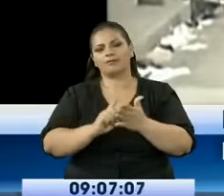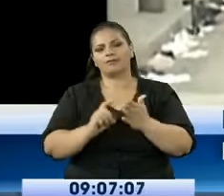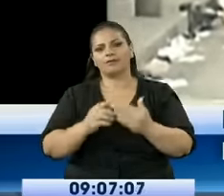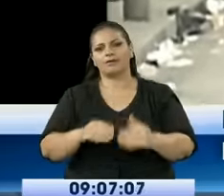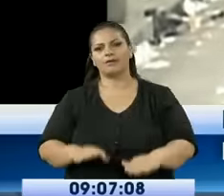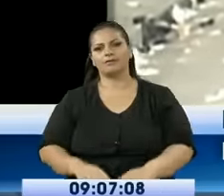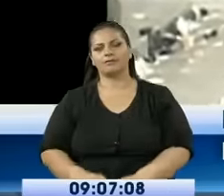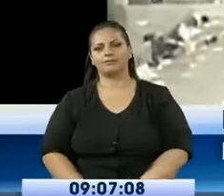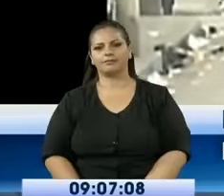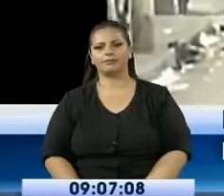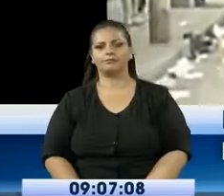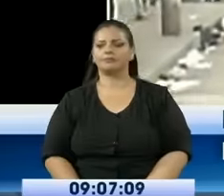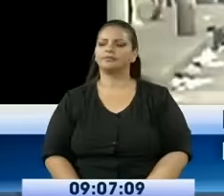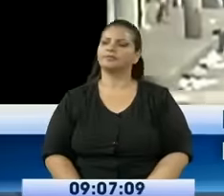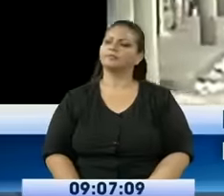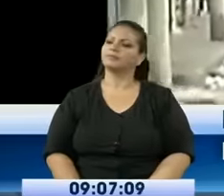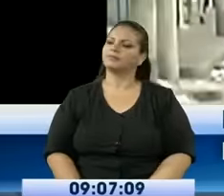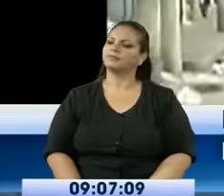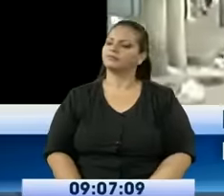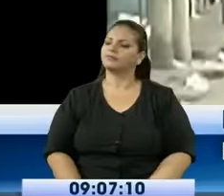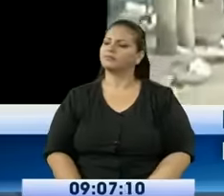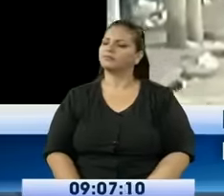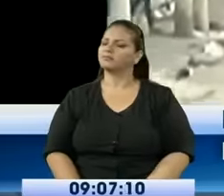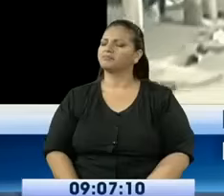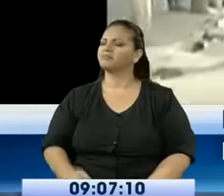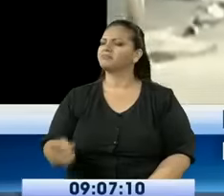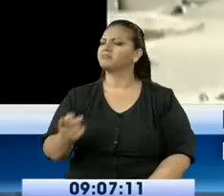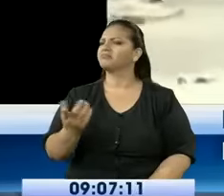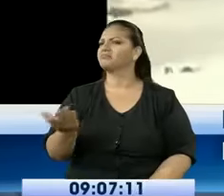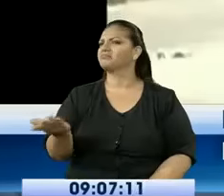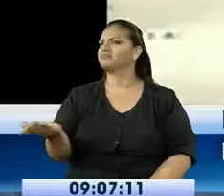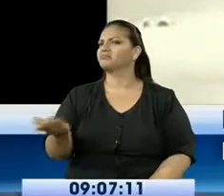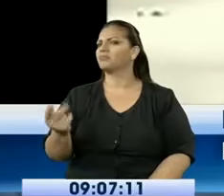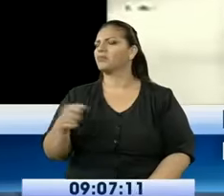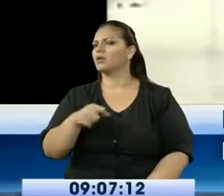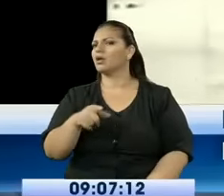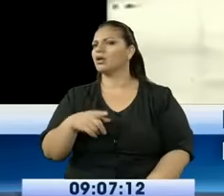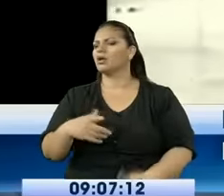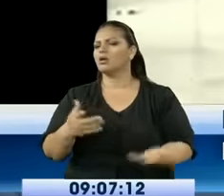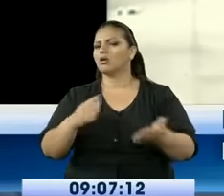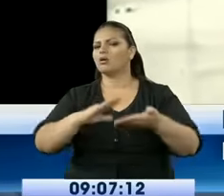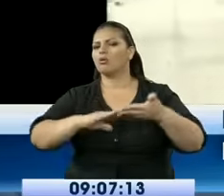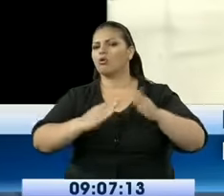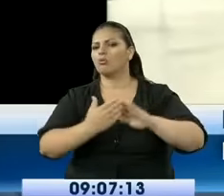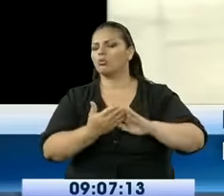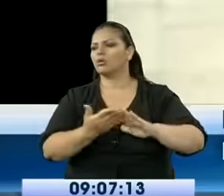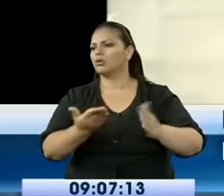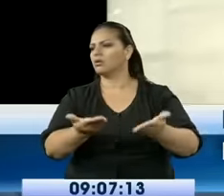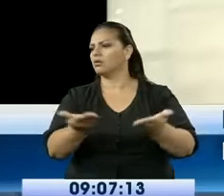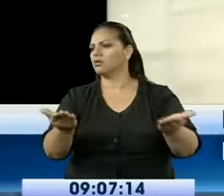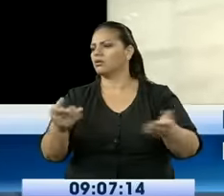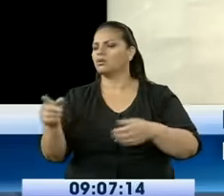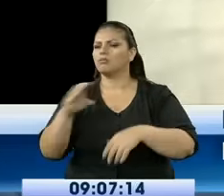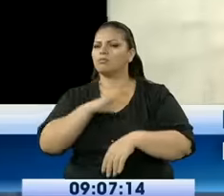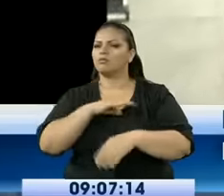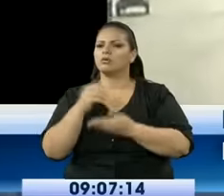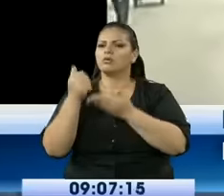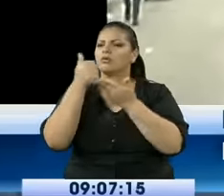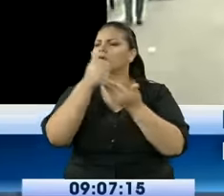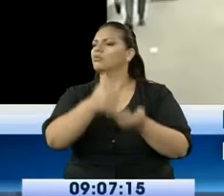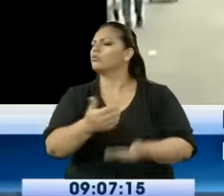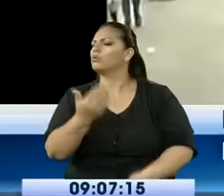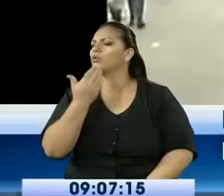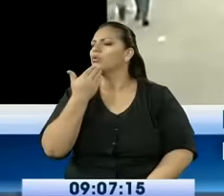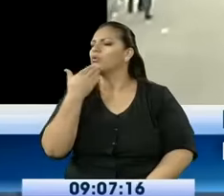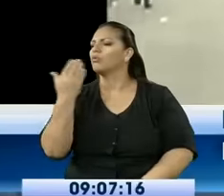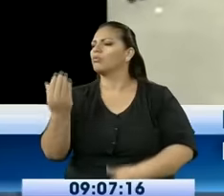Capitán, ¿qué viene haciendo la policía para ofrecerles seguridad a los moradores de este sector? Están preocupados, viven en